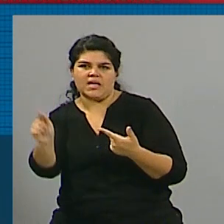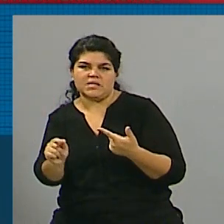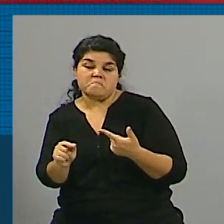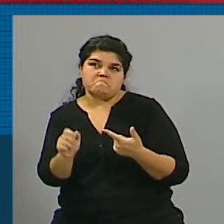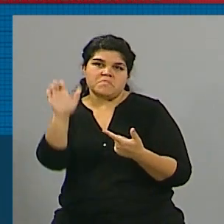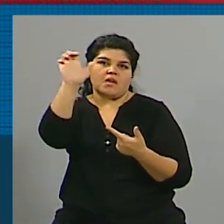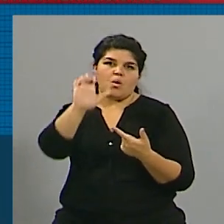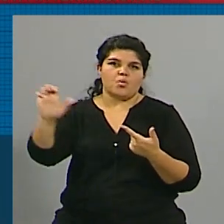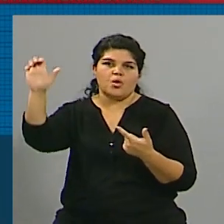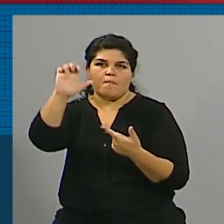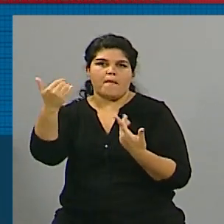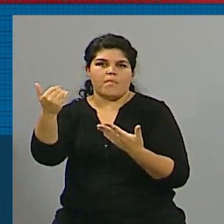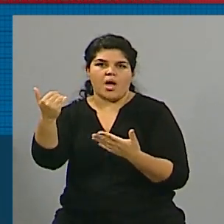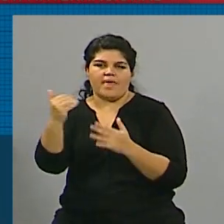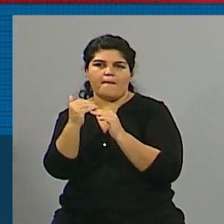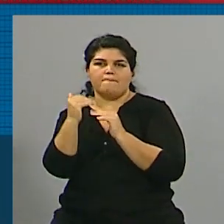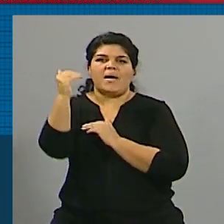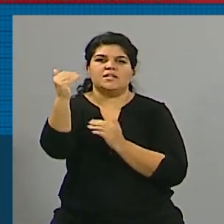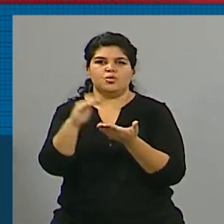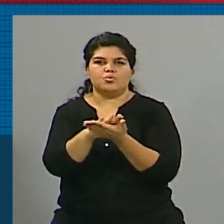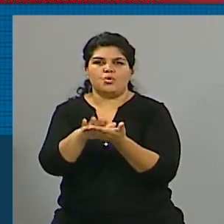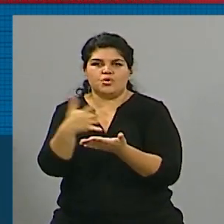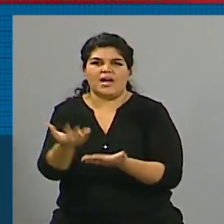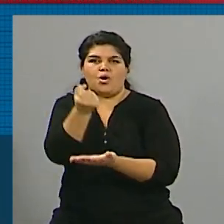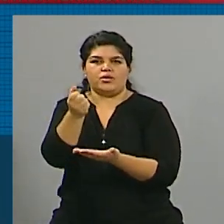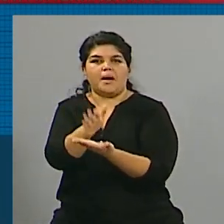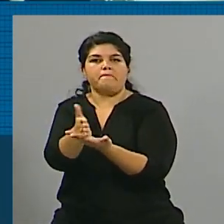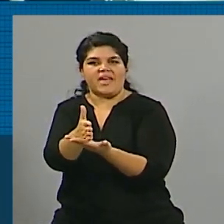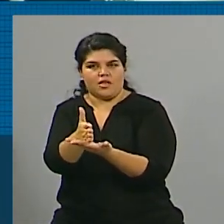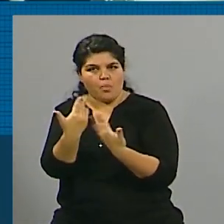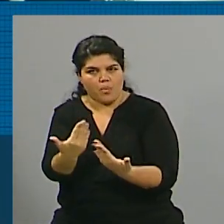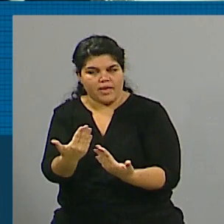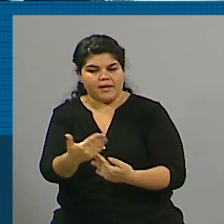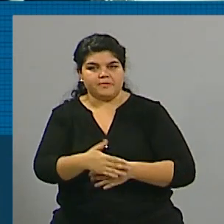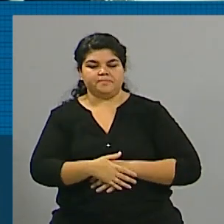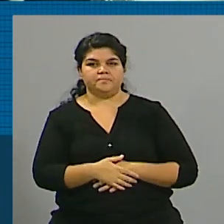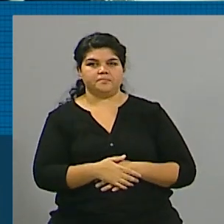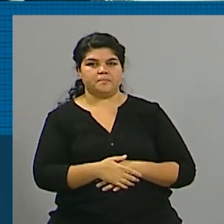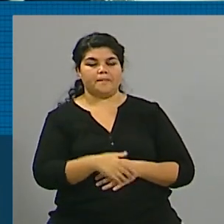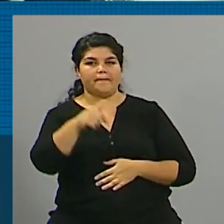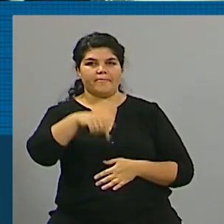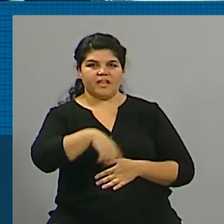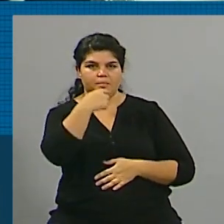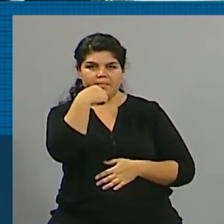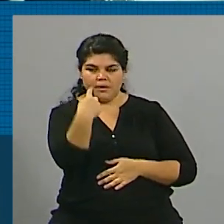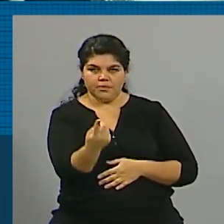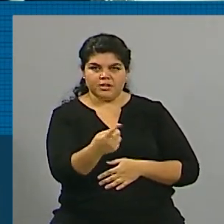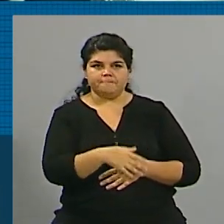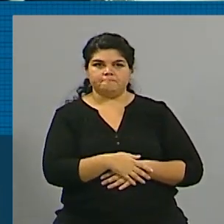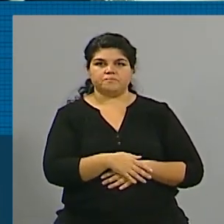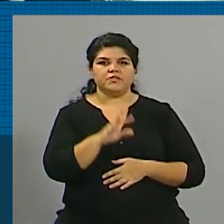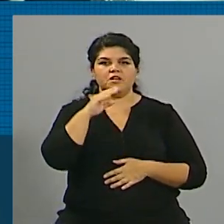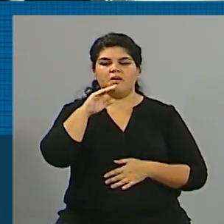una posición superadora ante este conflicto. La pregunta ahora es si Zelensky por ahí está satisfecho con el rol que ha